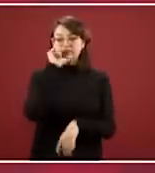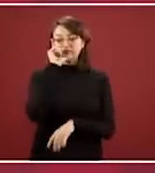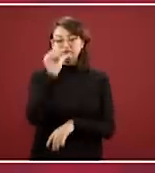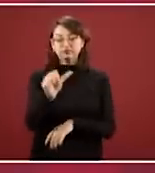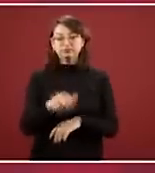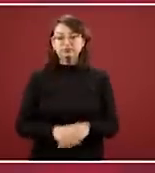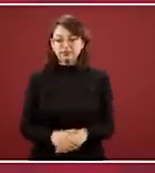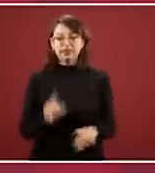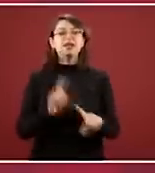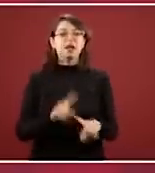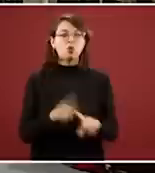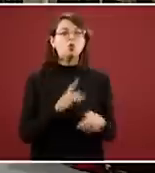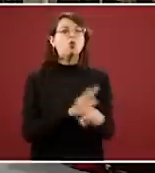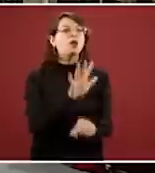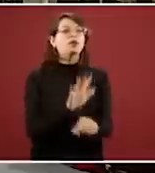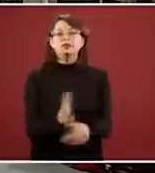A ver, ¿quién lo sabe?